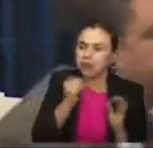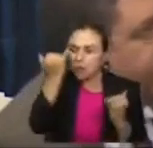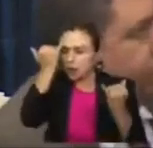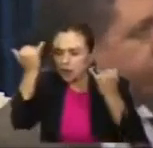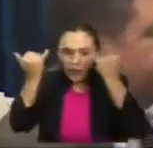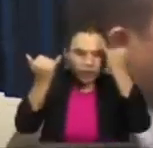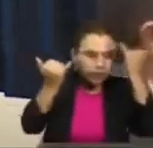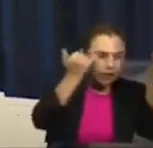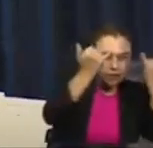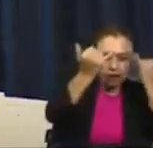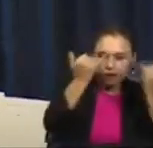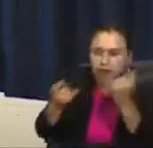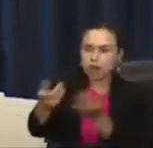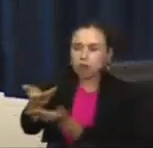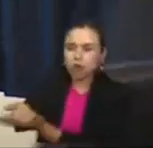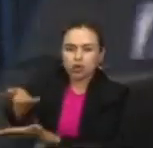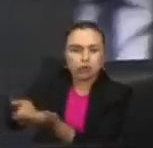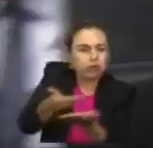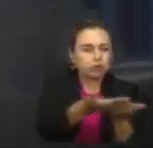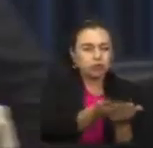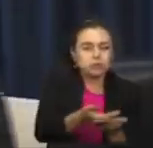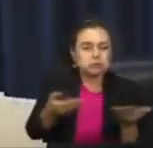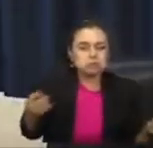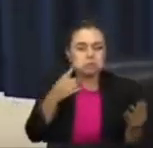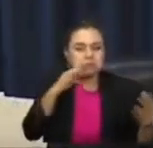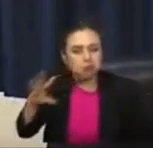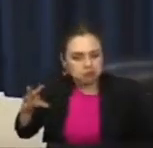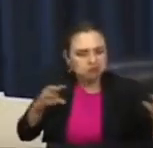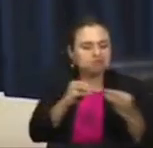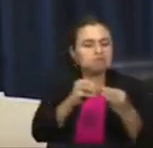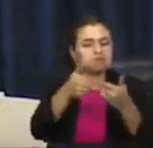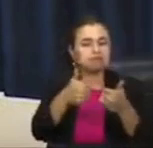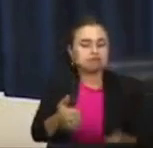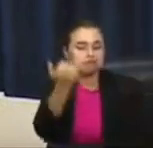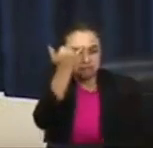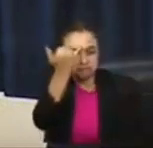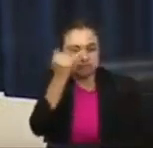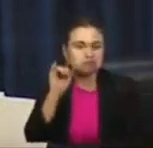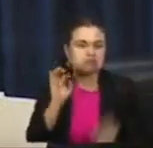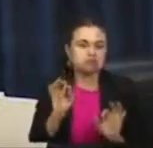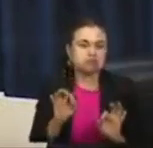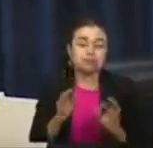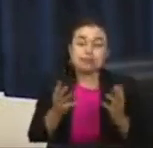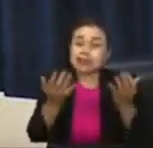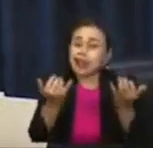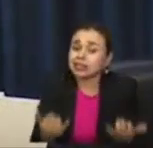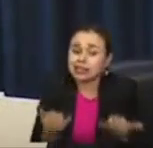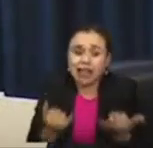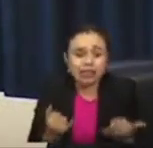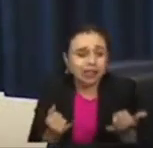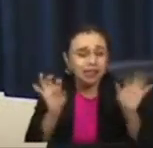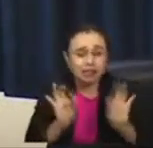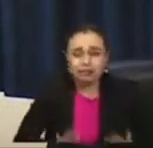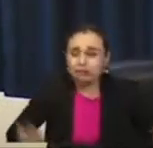ideas la que va a prevalecer. Yo creo que es muy importante ya adentrarse de